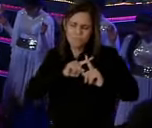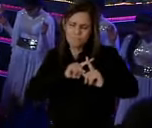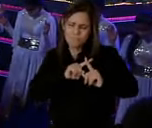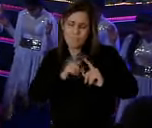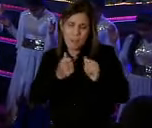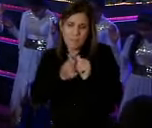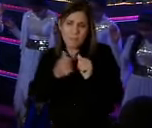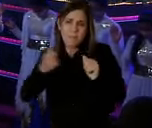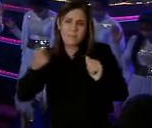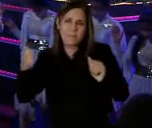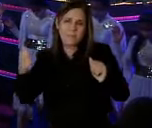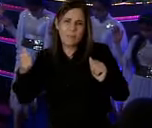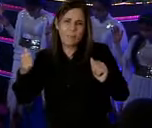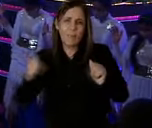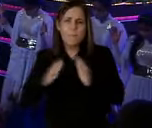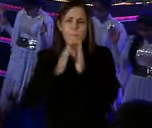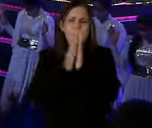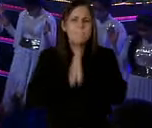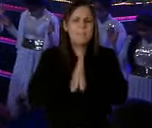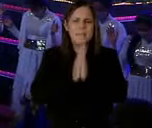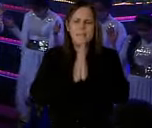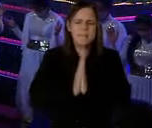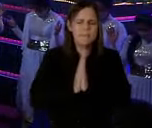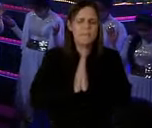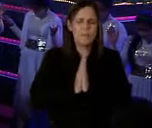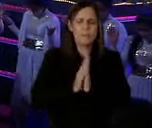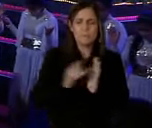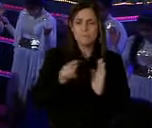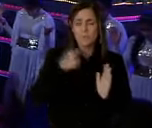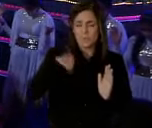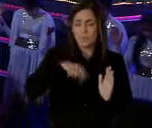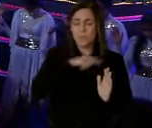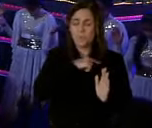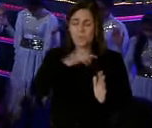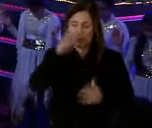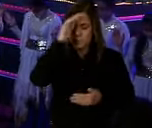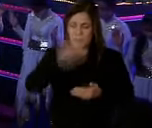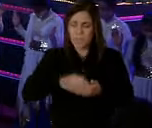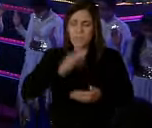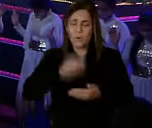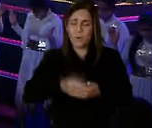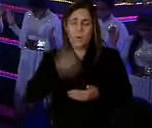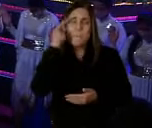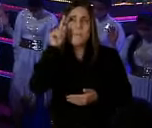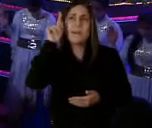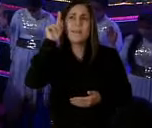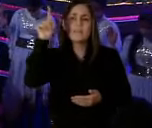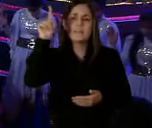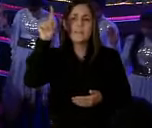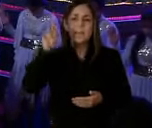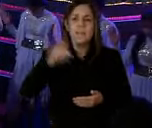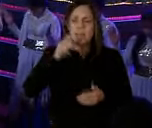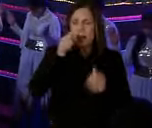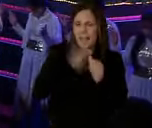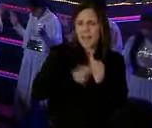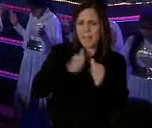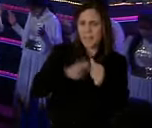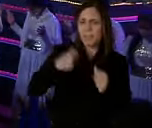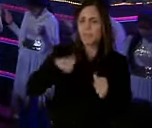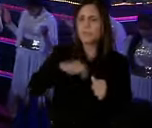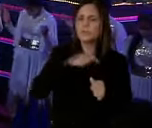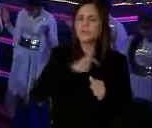Celestial, en el nombre de Jesús. Y cada uno de nosotros podemos declarar que nuestra familia y